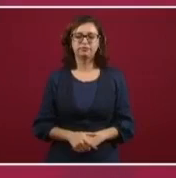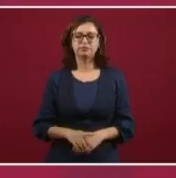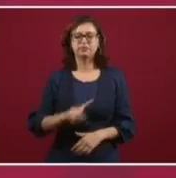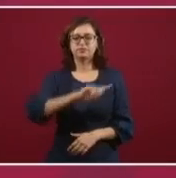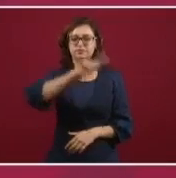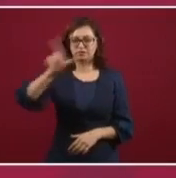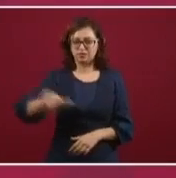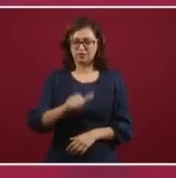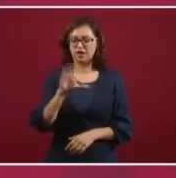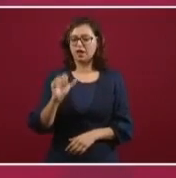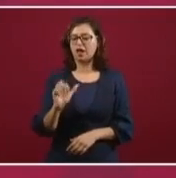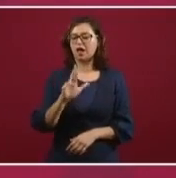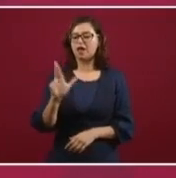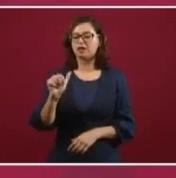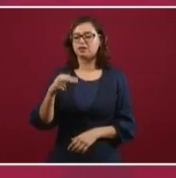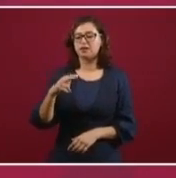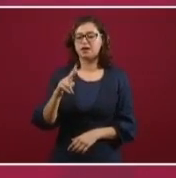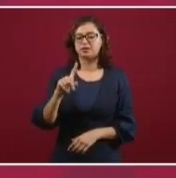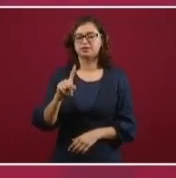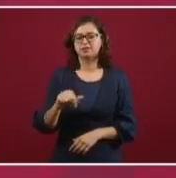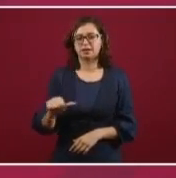los carrancistas.